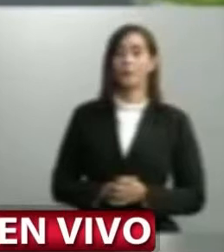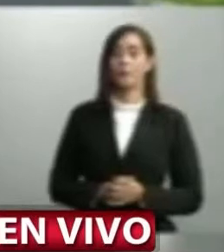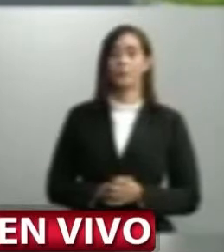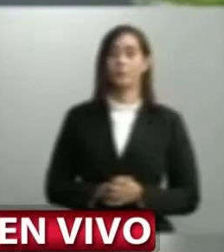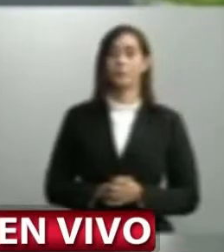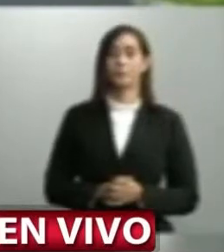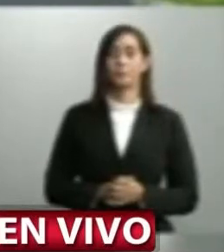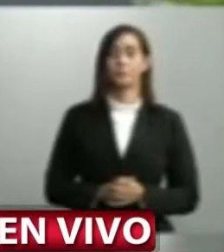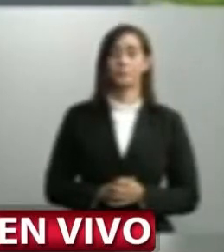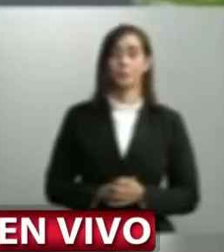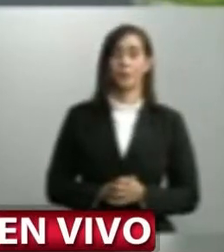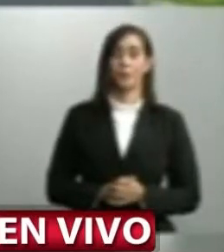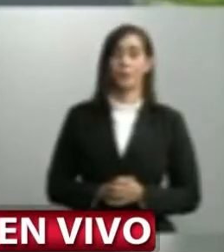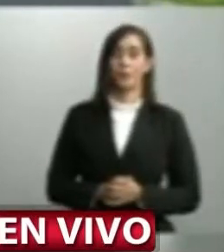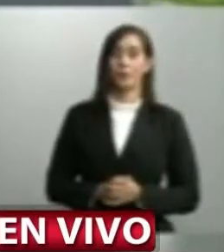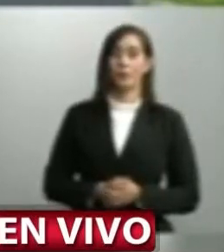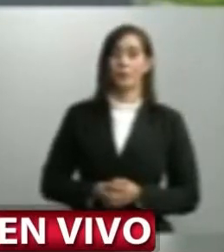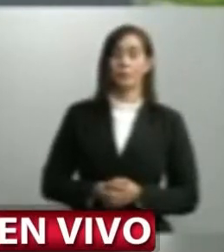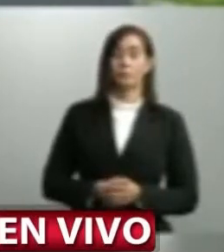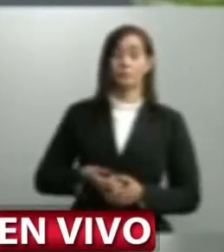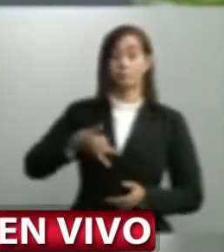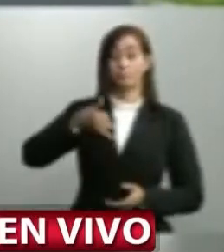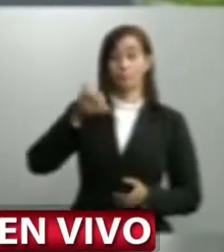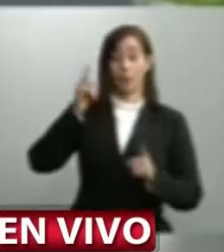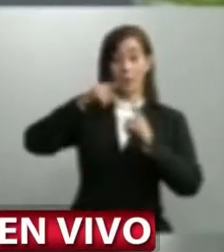Al día de ayer,